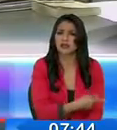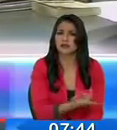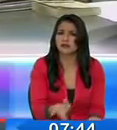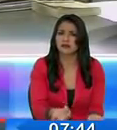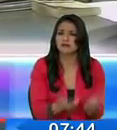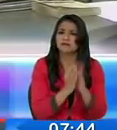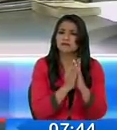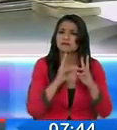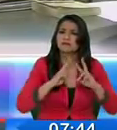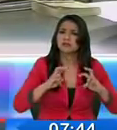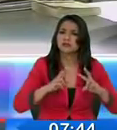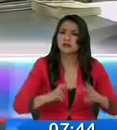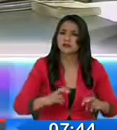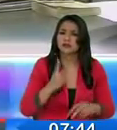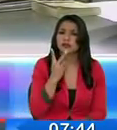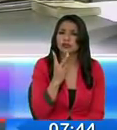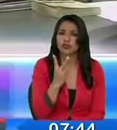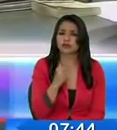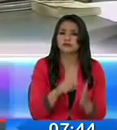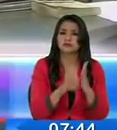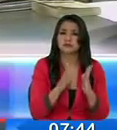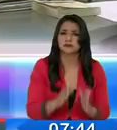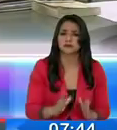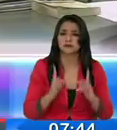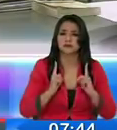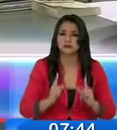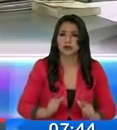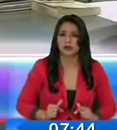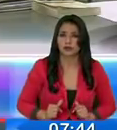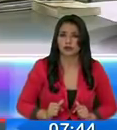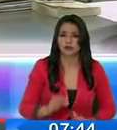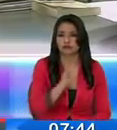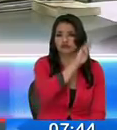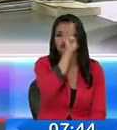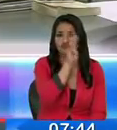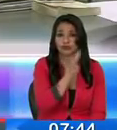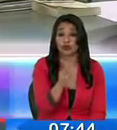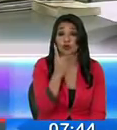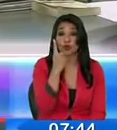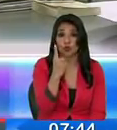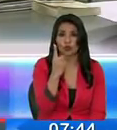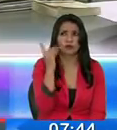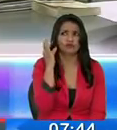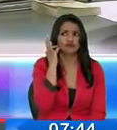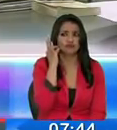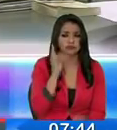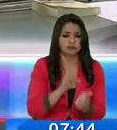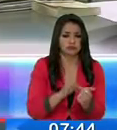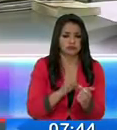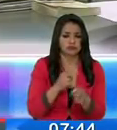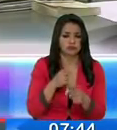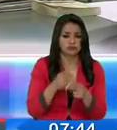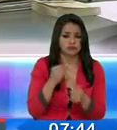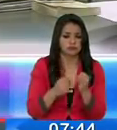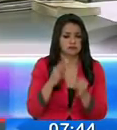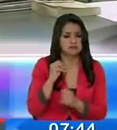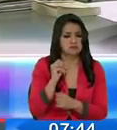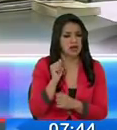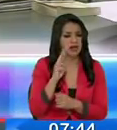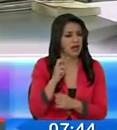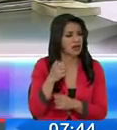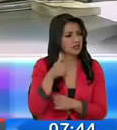investigación nuestra? Dos ministerios de salud. El uno dirigido por una doctora Margarita Guevara y la